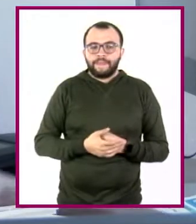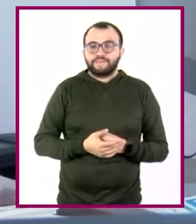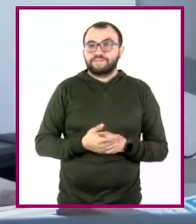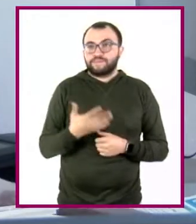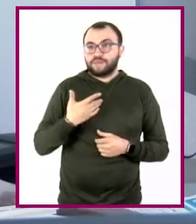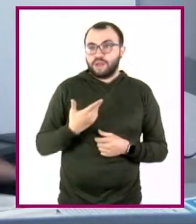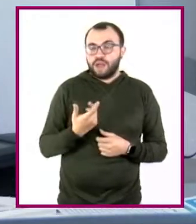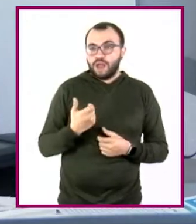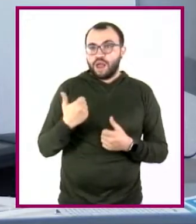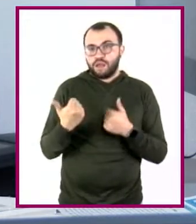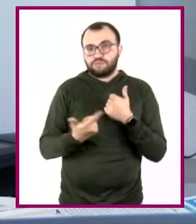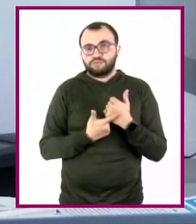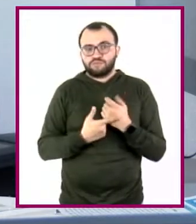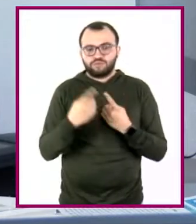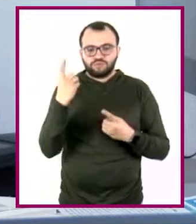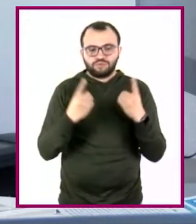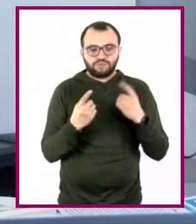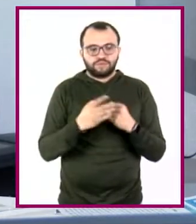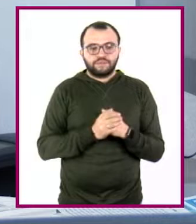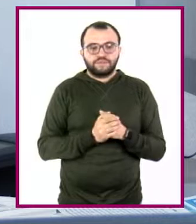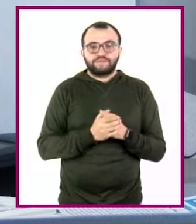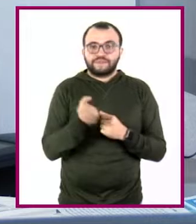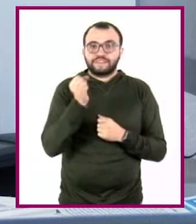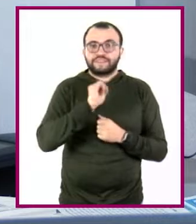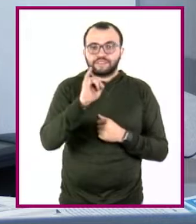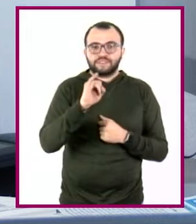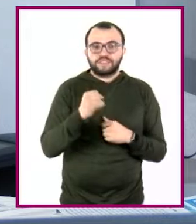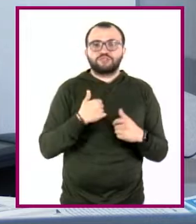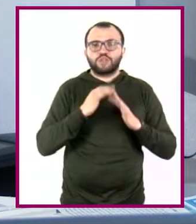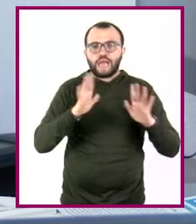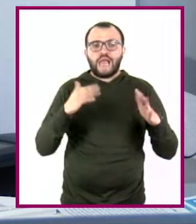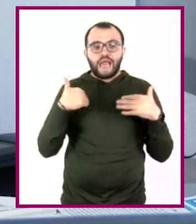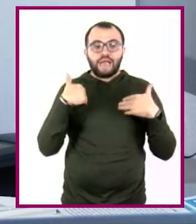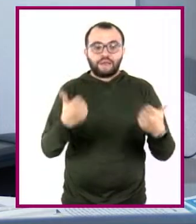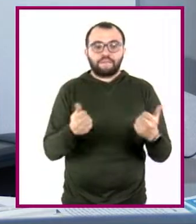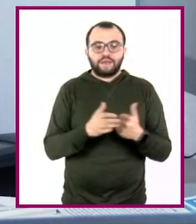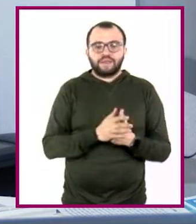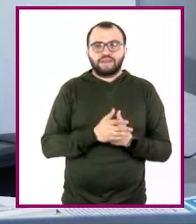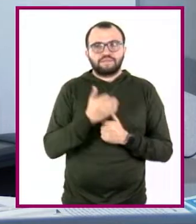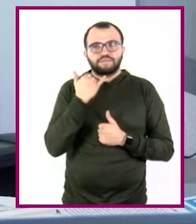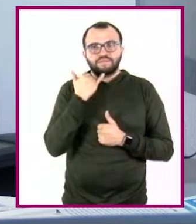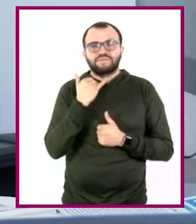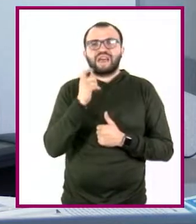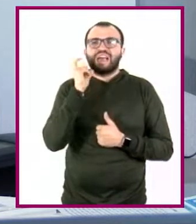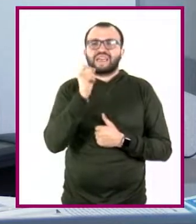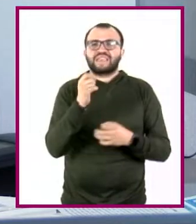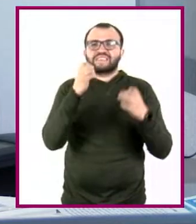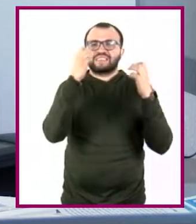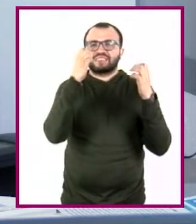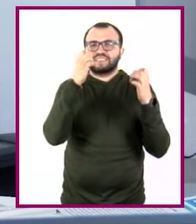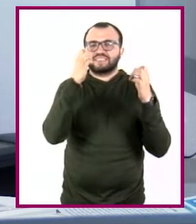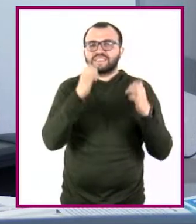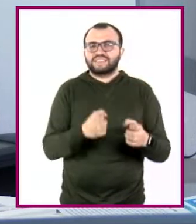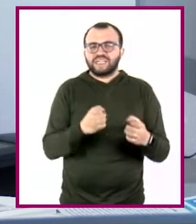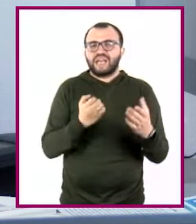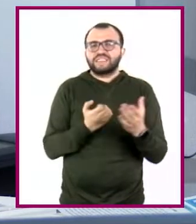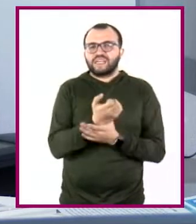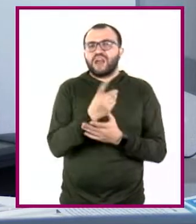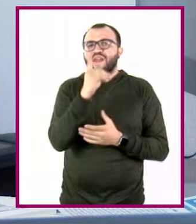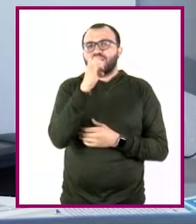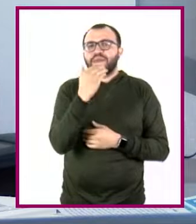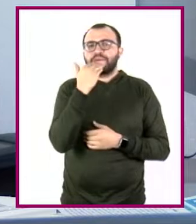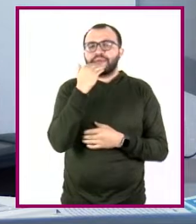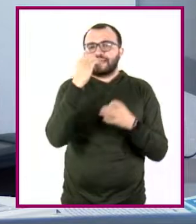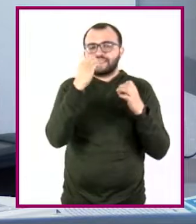¿Alguna otra duda? Sí, ya comprendí lo que es el estado de bienestar y el modelo de